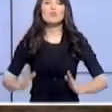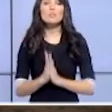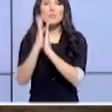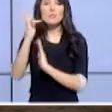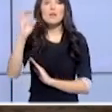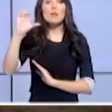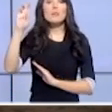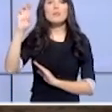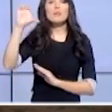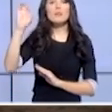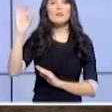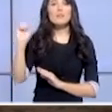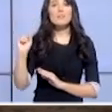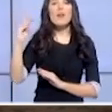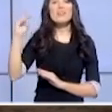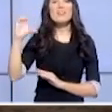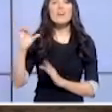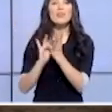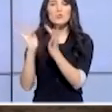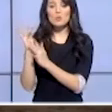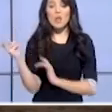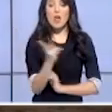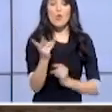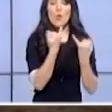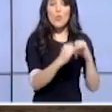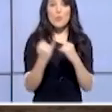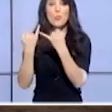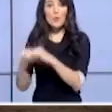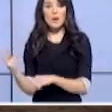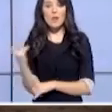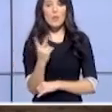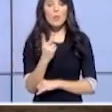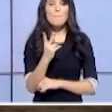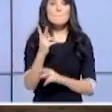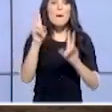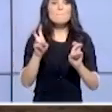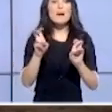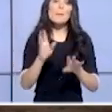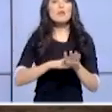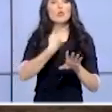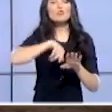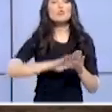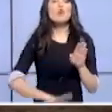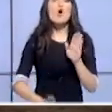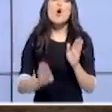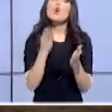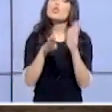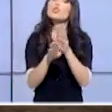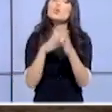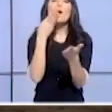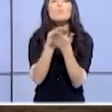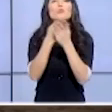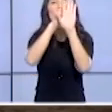del nacimiento de Santa Teresa de Jesús ambas conmemoraciones van a servir para que sigamos